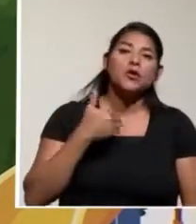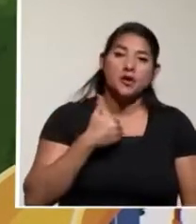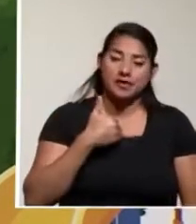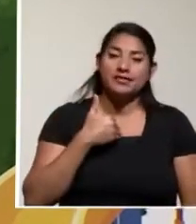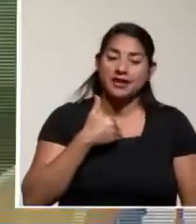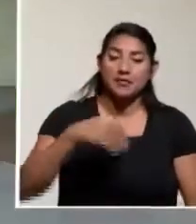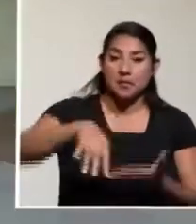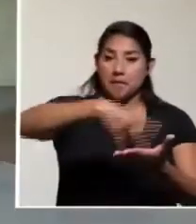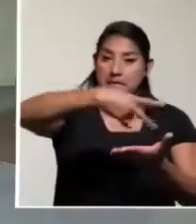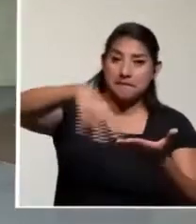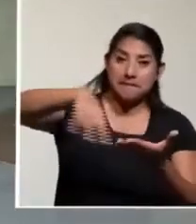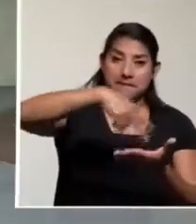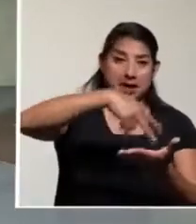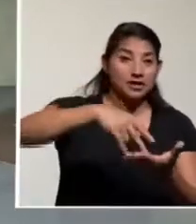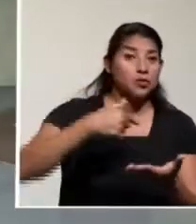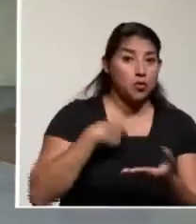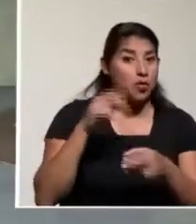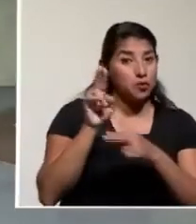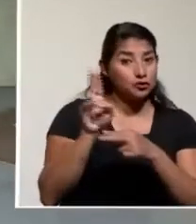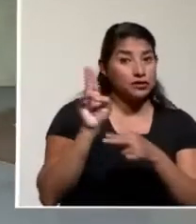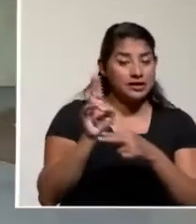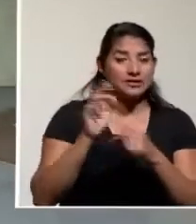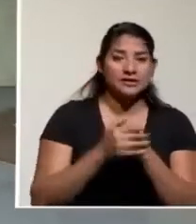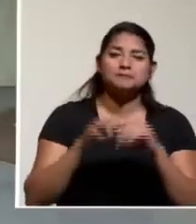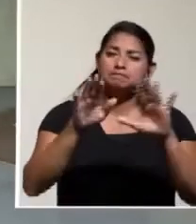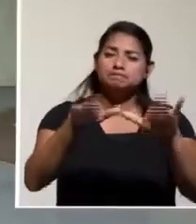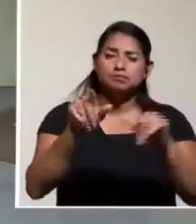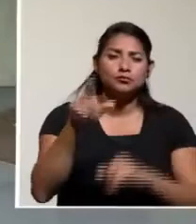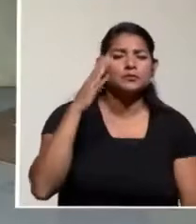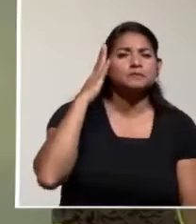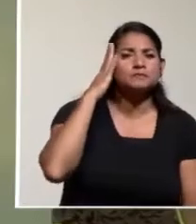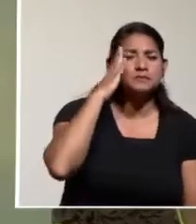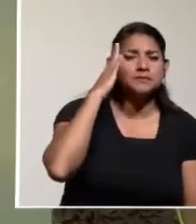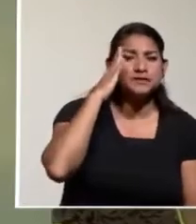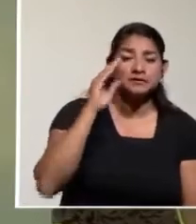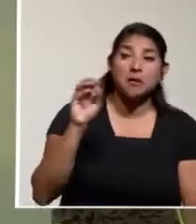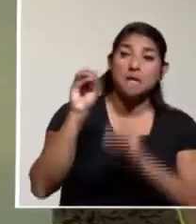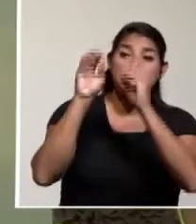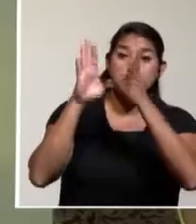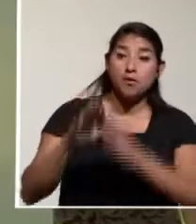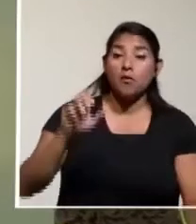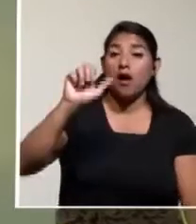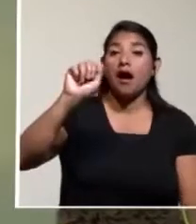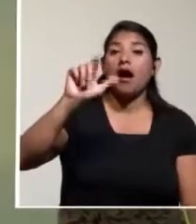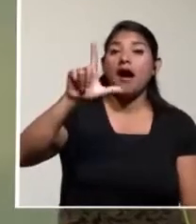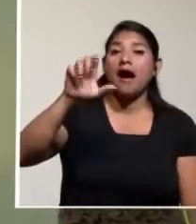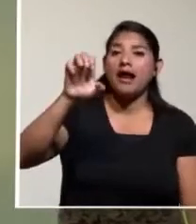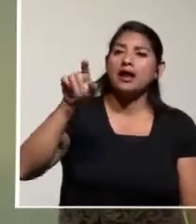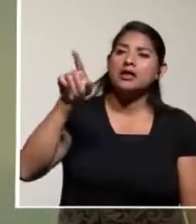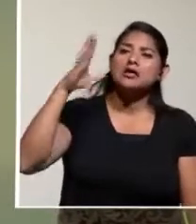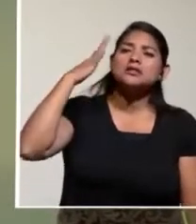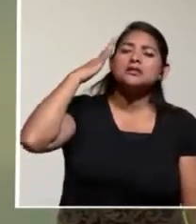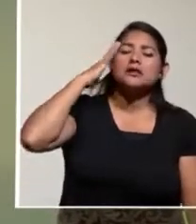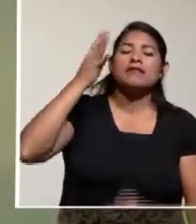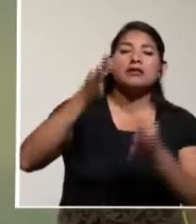aguantaba. ¿Verdad? Niña Carla, ¿sabe qué? ¿Sí? La teacher Ale sabe la